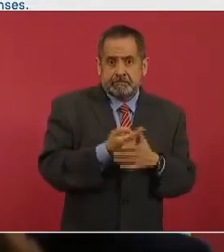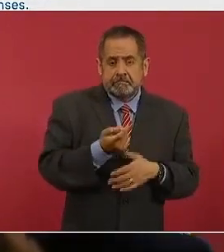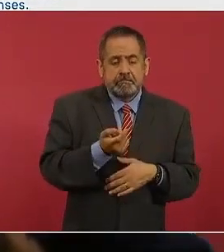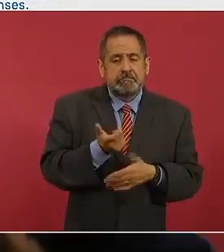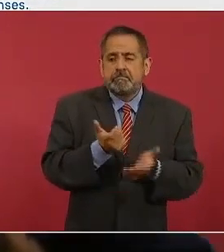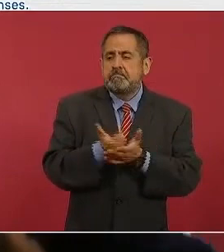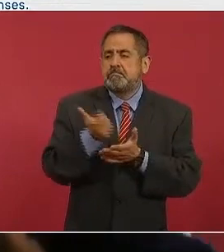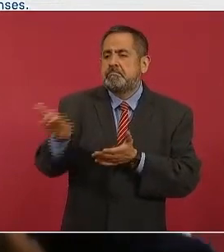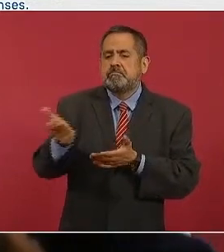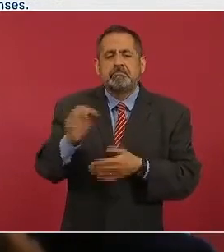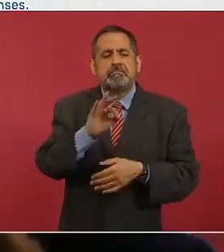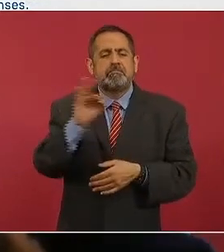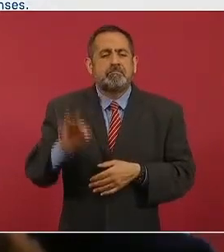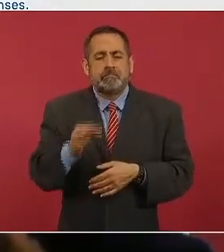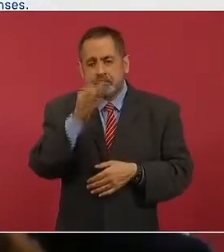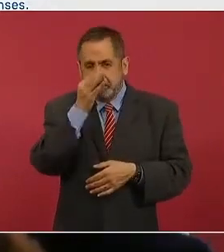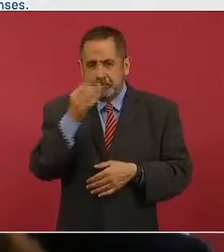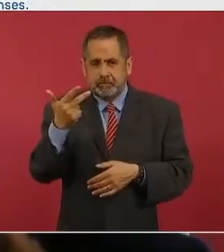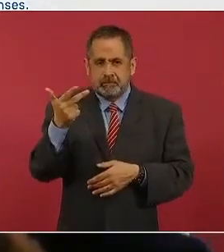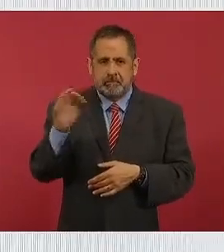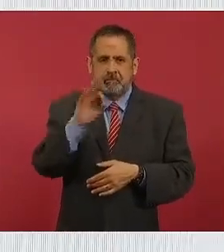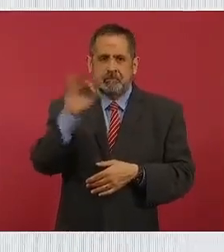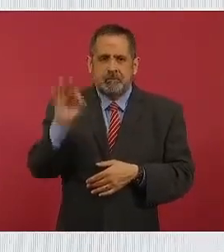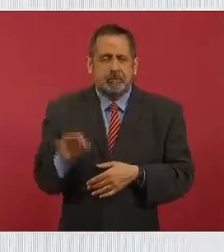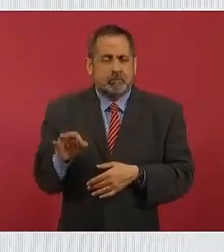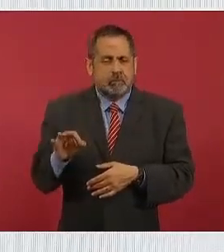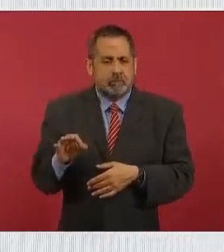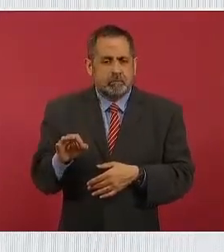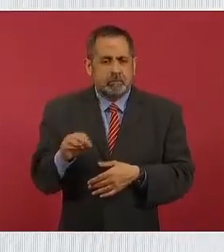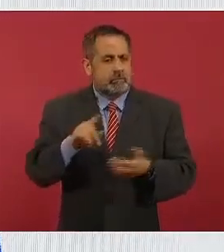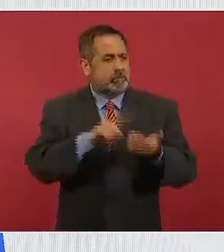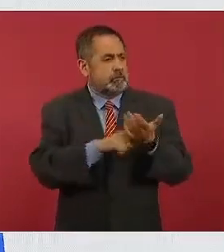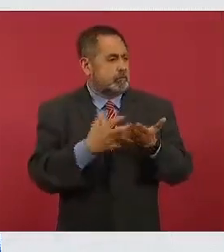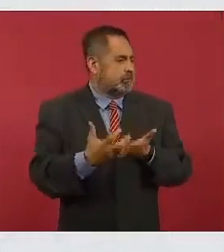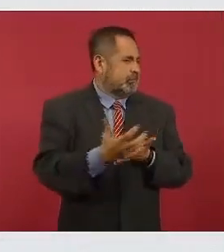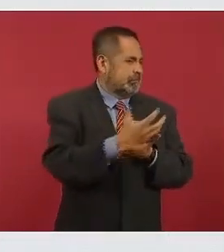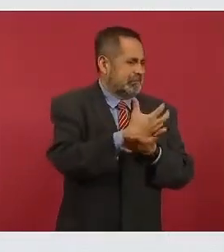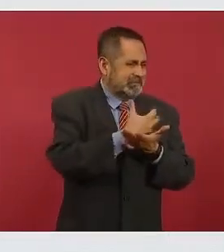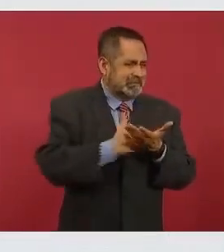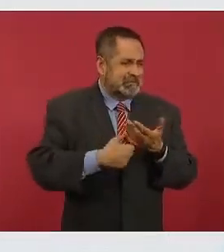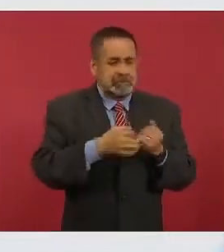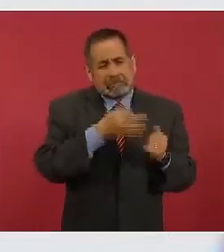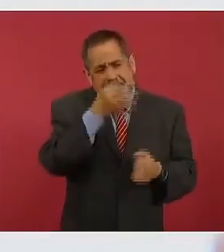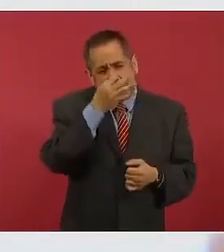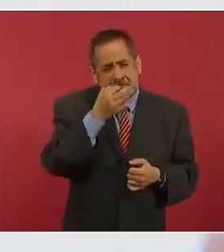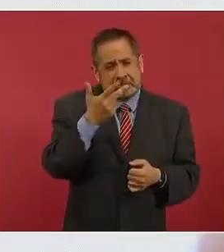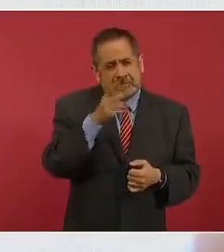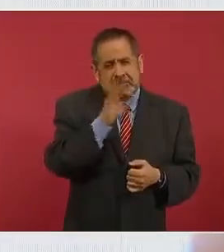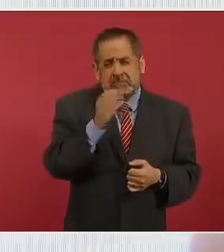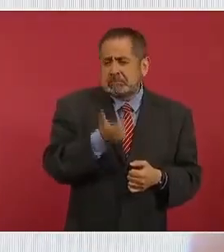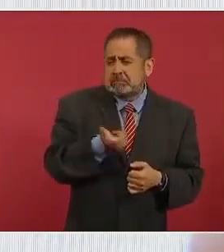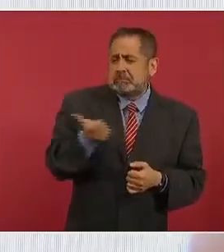una tasa promedio del 8% sobre sus ingresos totales.